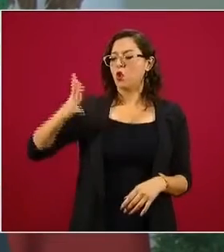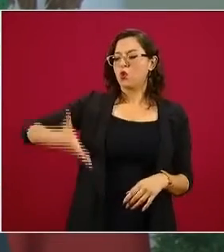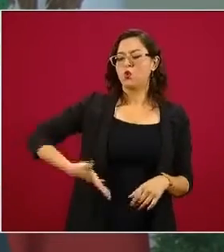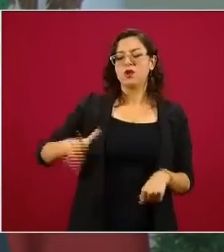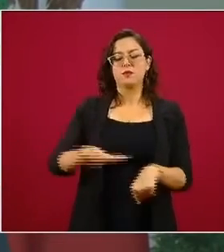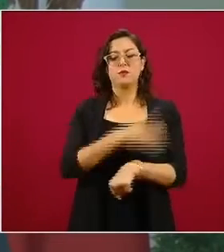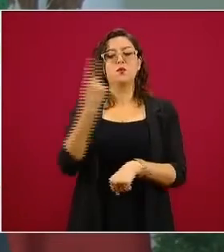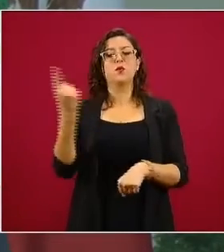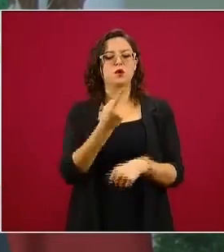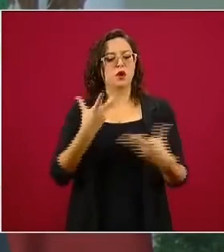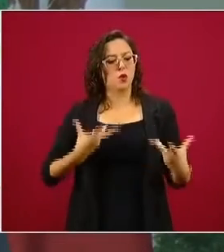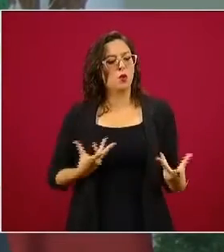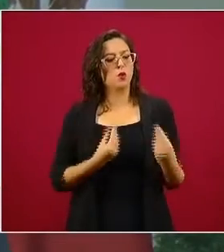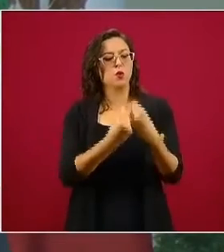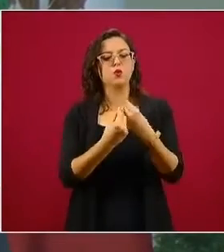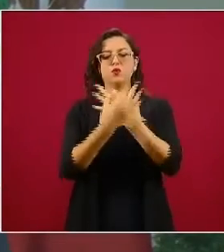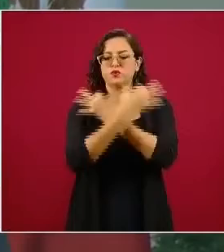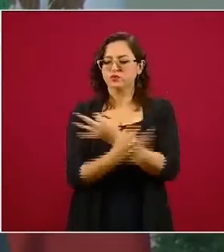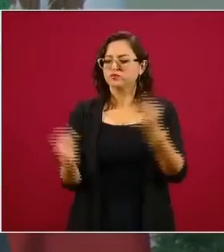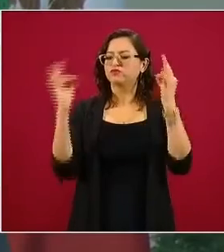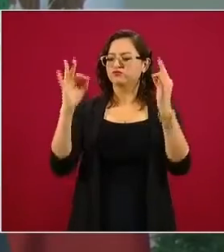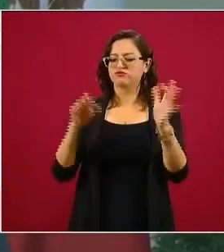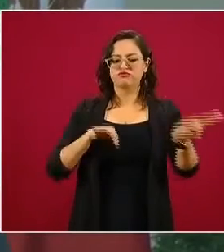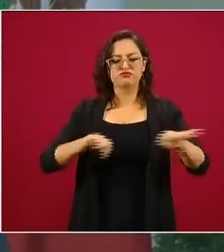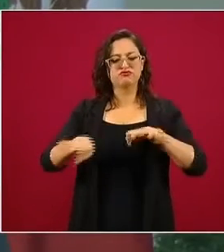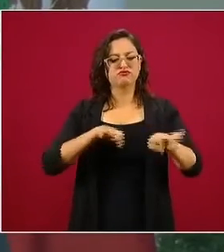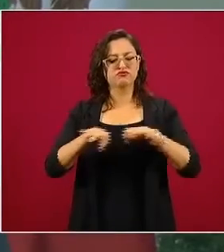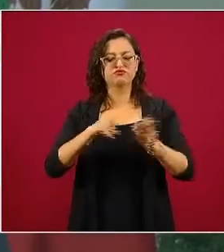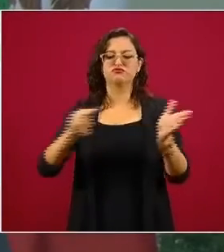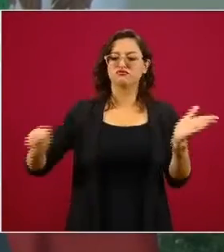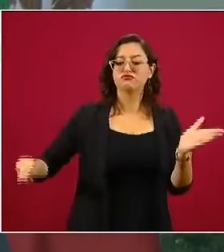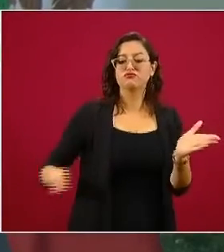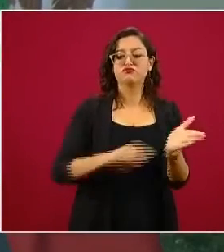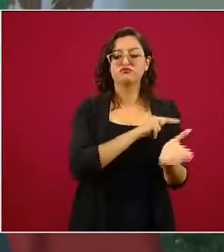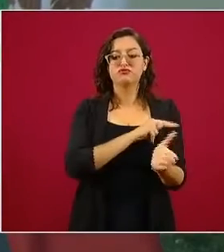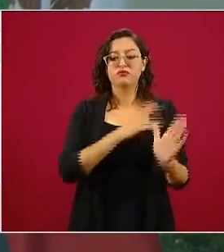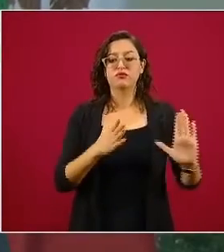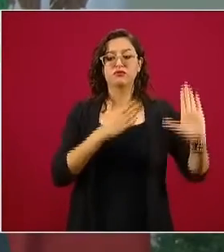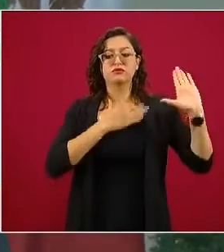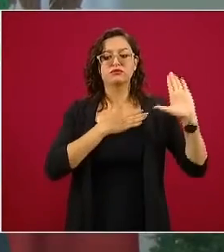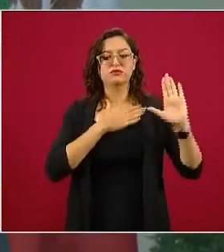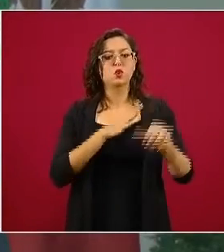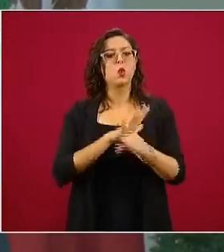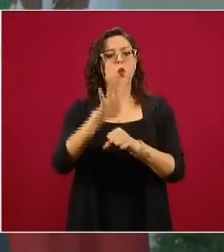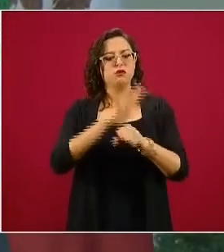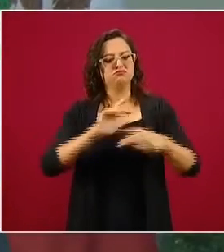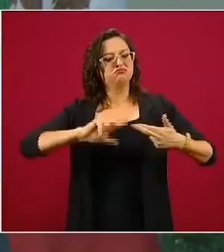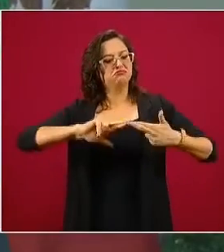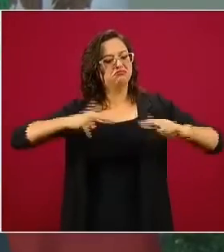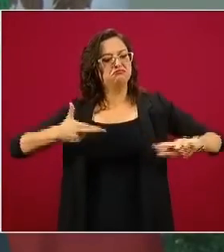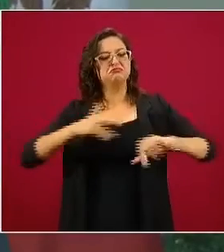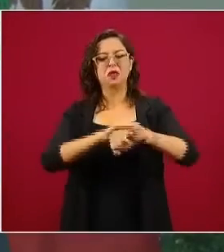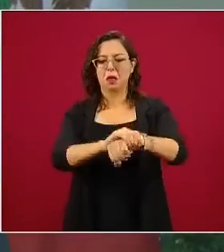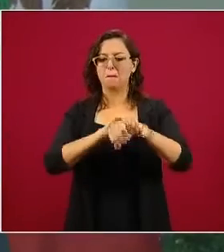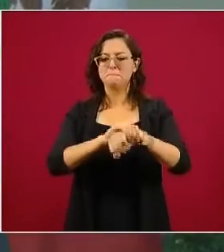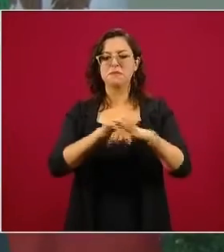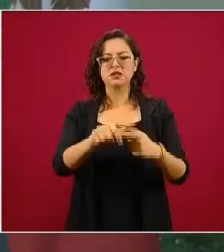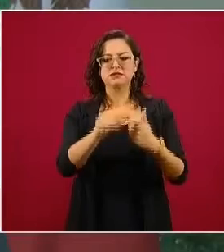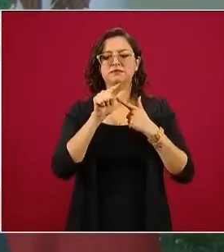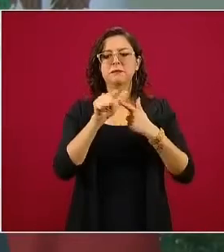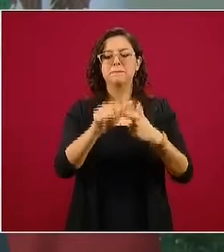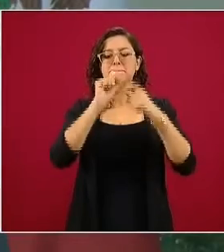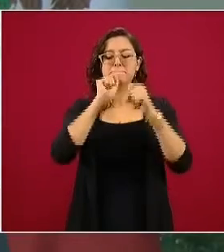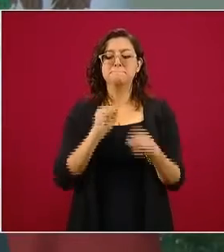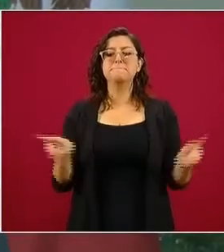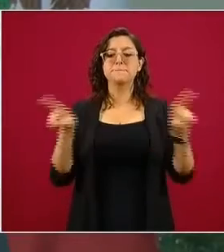de la declaración conjunta, nos comprometemos a mantener los lazos de amistad entre México y Estados Unidos y acelerar